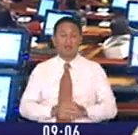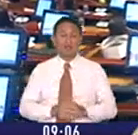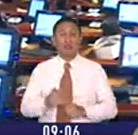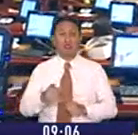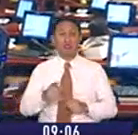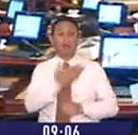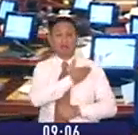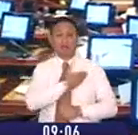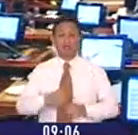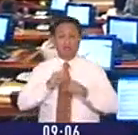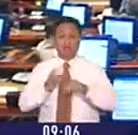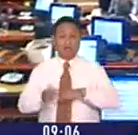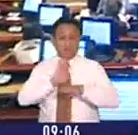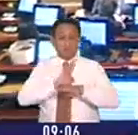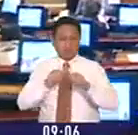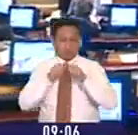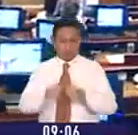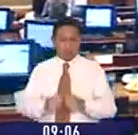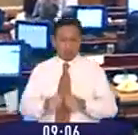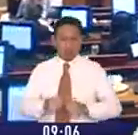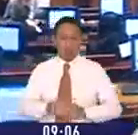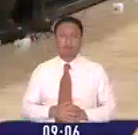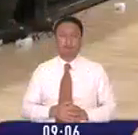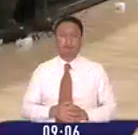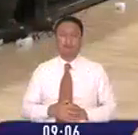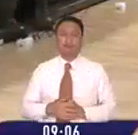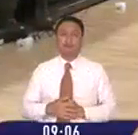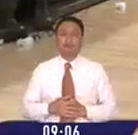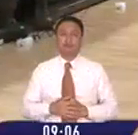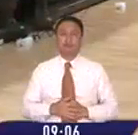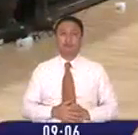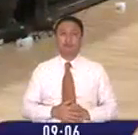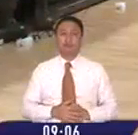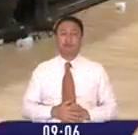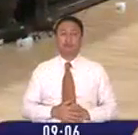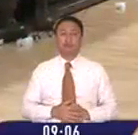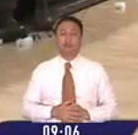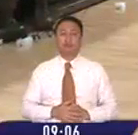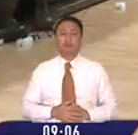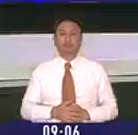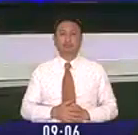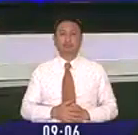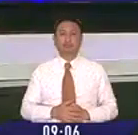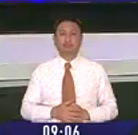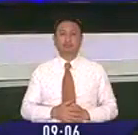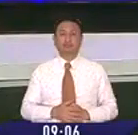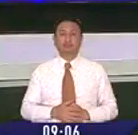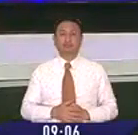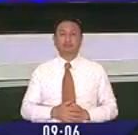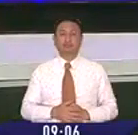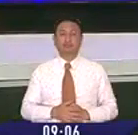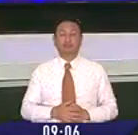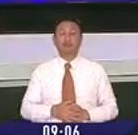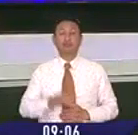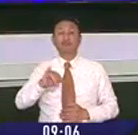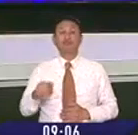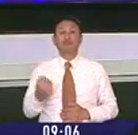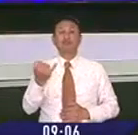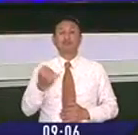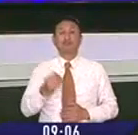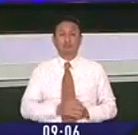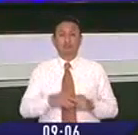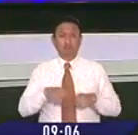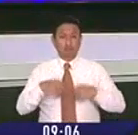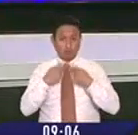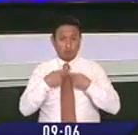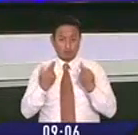en el cargo de presidenta de la Asamblea Nacional, informó Valeria Navarro. La mañana de este jueves se hizo